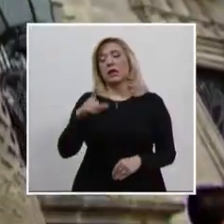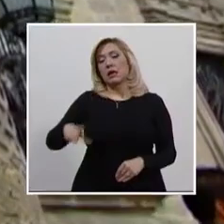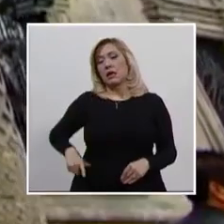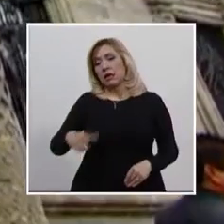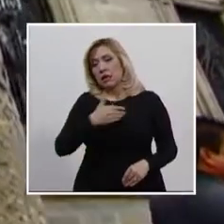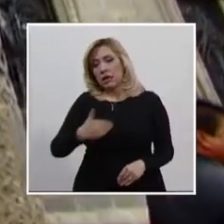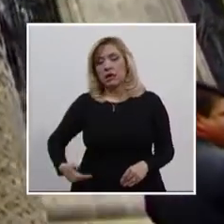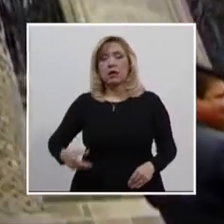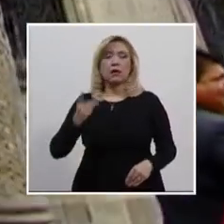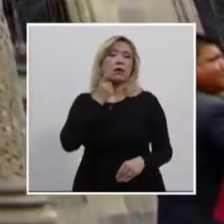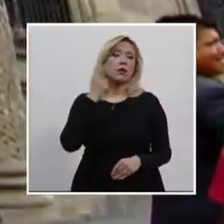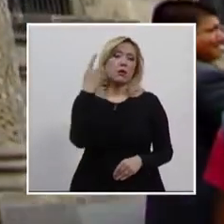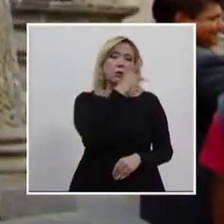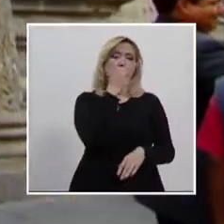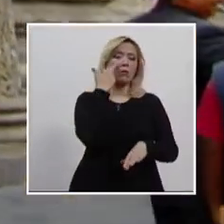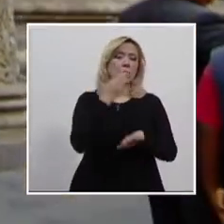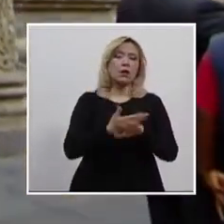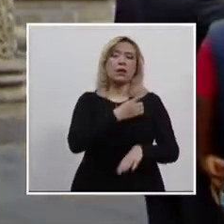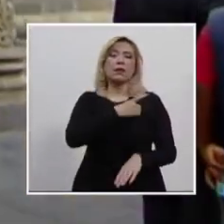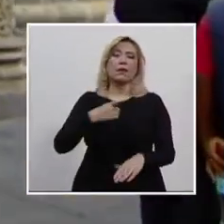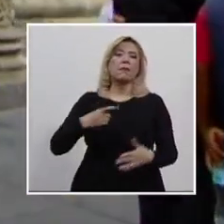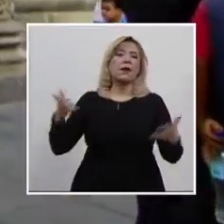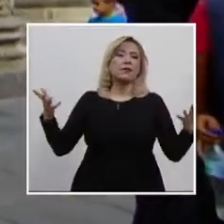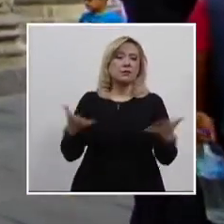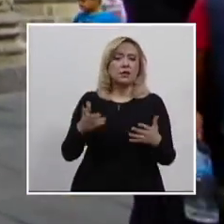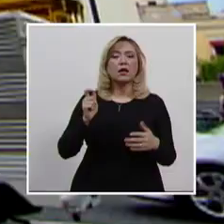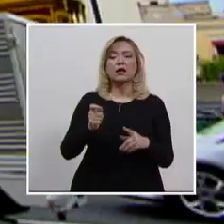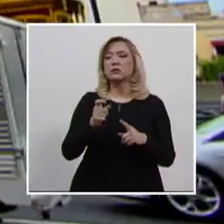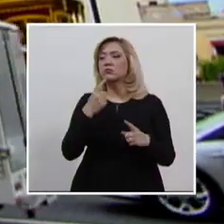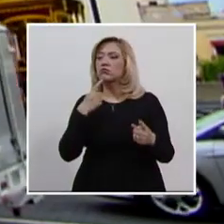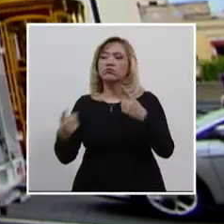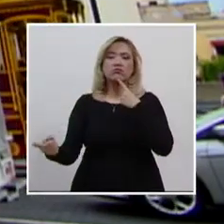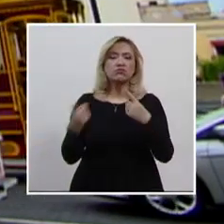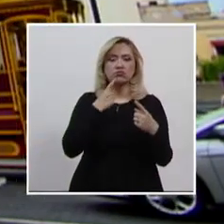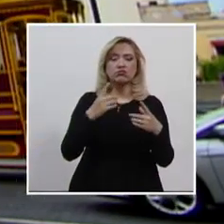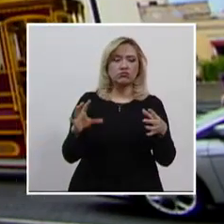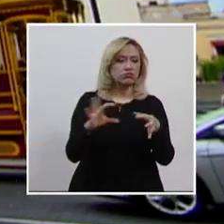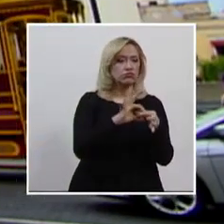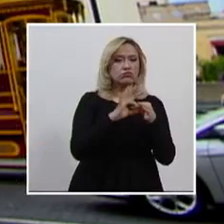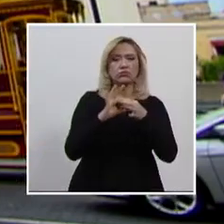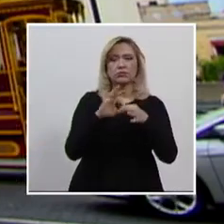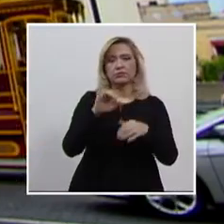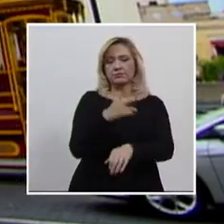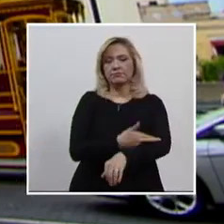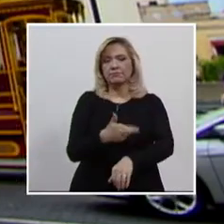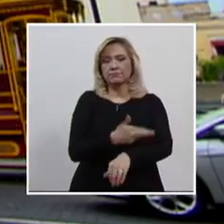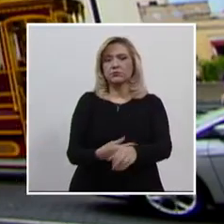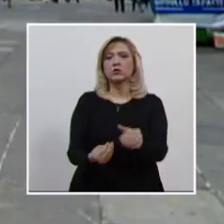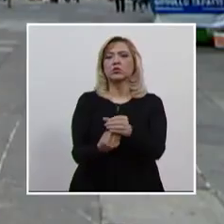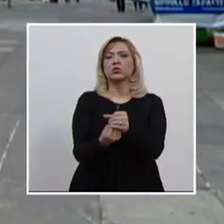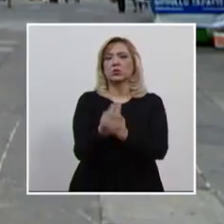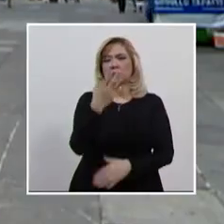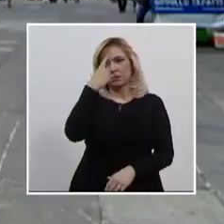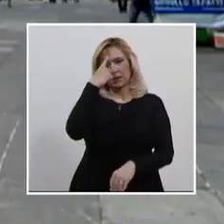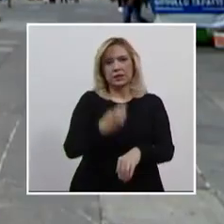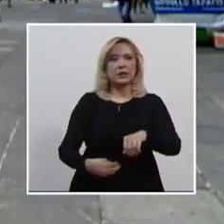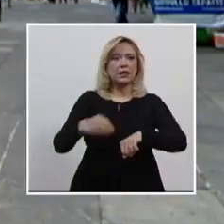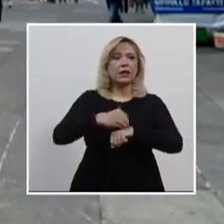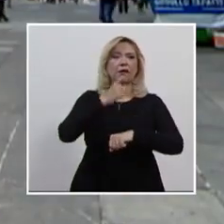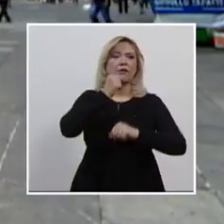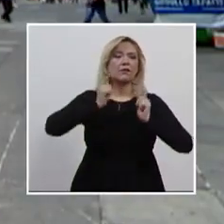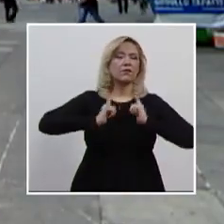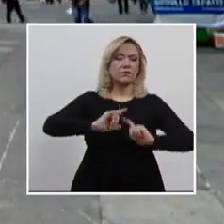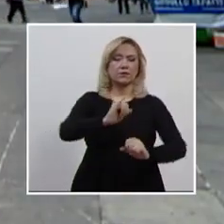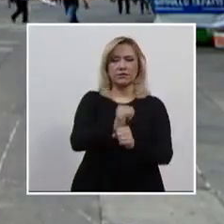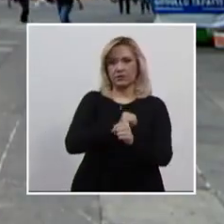de sus competencias, deberán realizar de manera coordinada las gestiones necesarias, así como los actos jurídicos y administrativos para